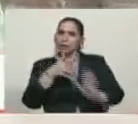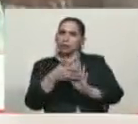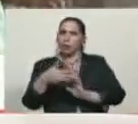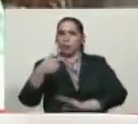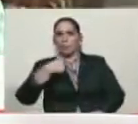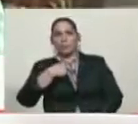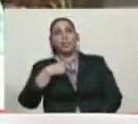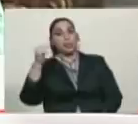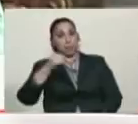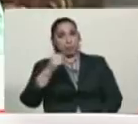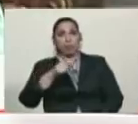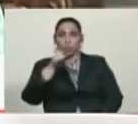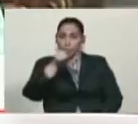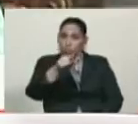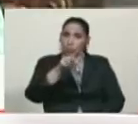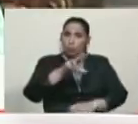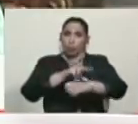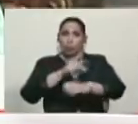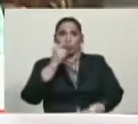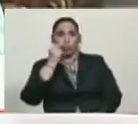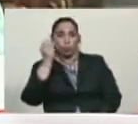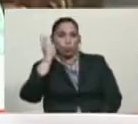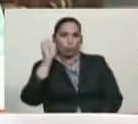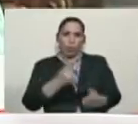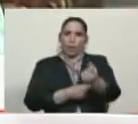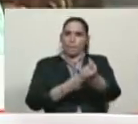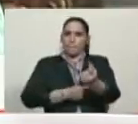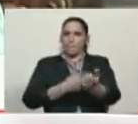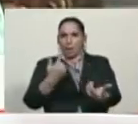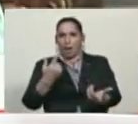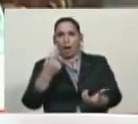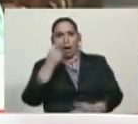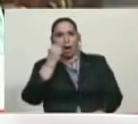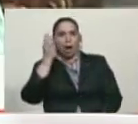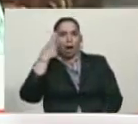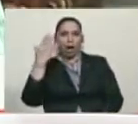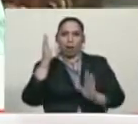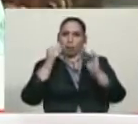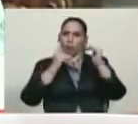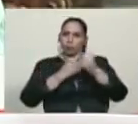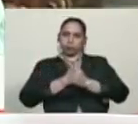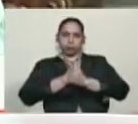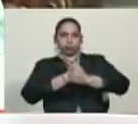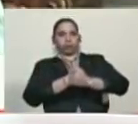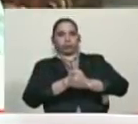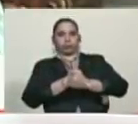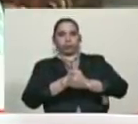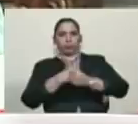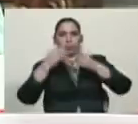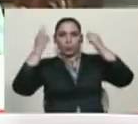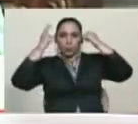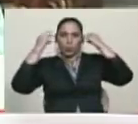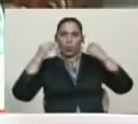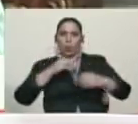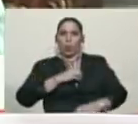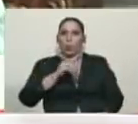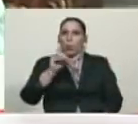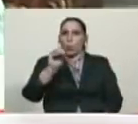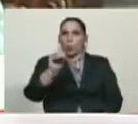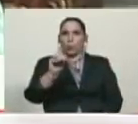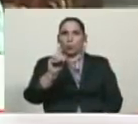doctor doctora hermano hermana el amor la atención directa el estetoscopio el tensiómetro